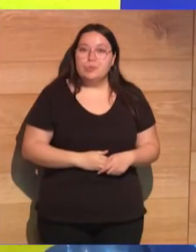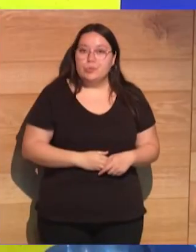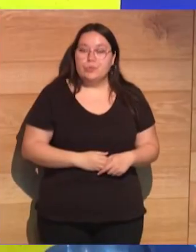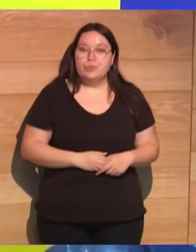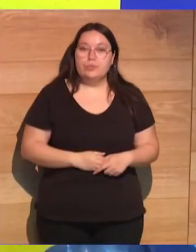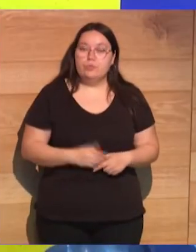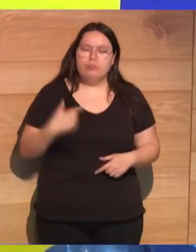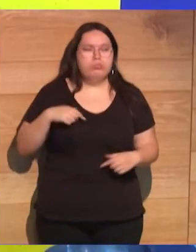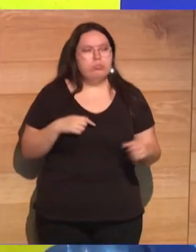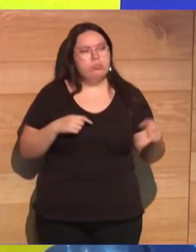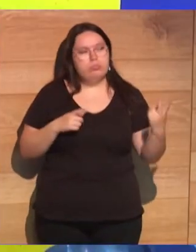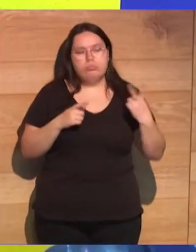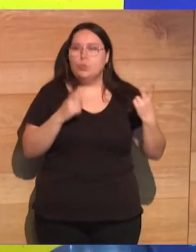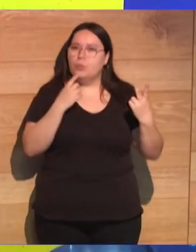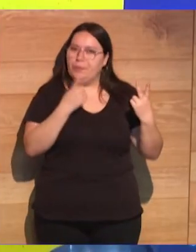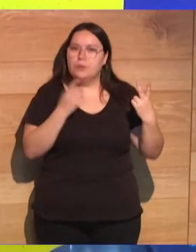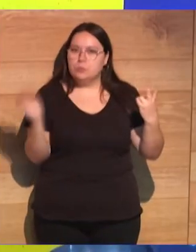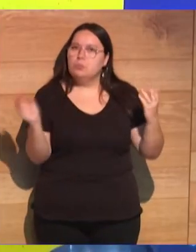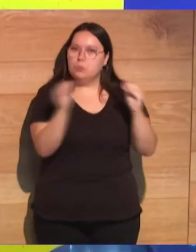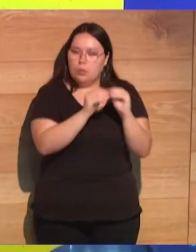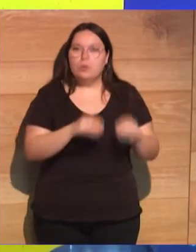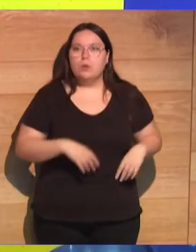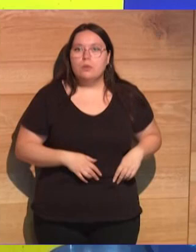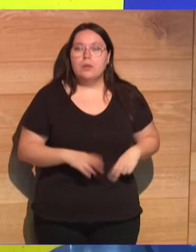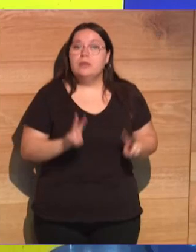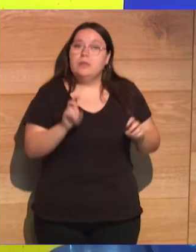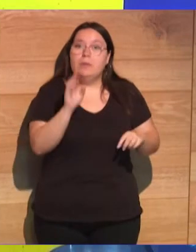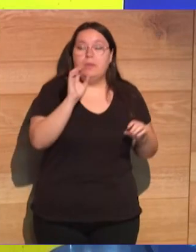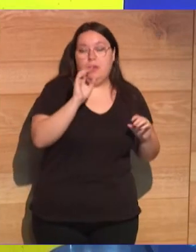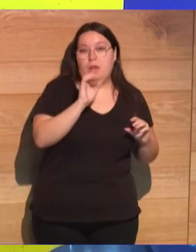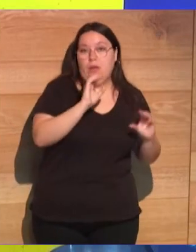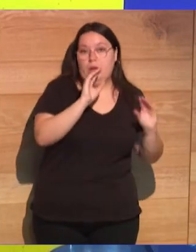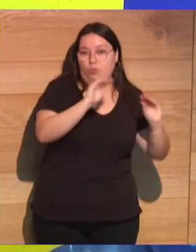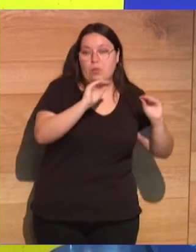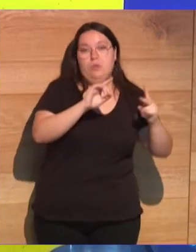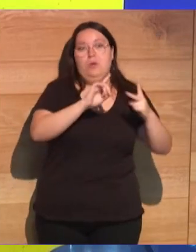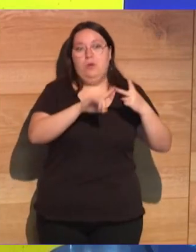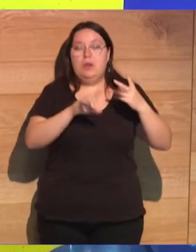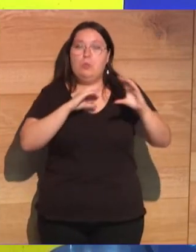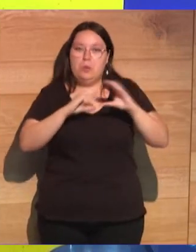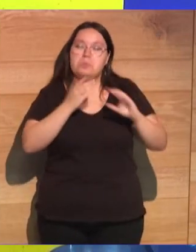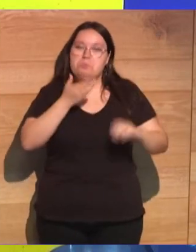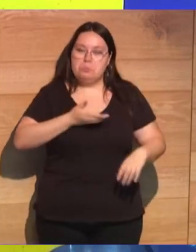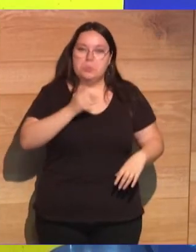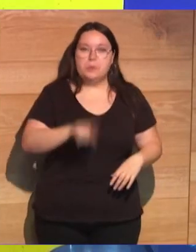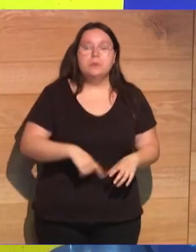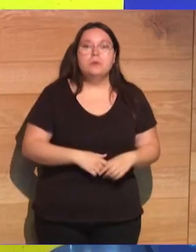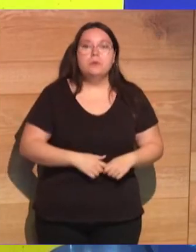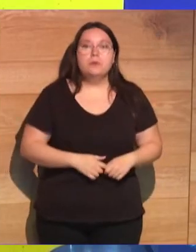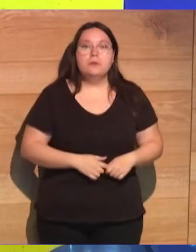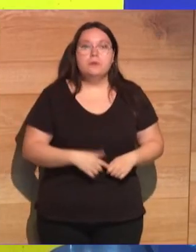acuerdo con lo que habéis dicho, ¿no? De la parte de la formación es clave, la parte de la comunicación. Y luego yo veo,